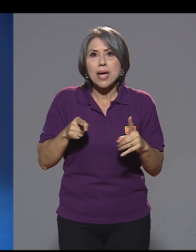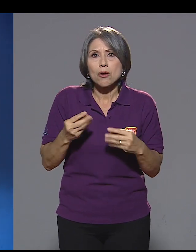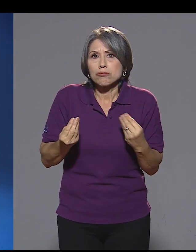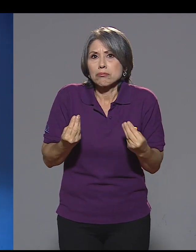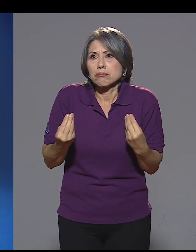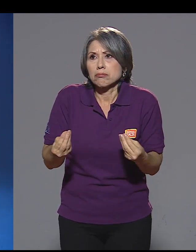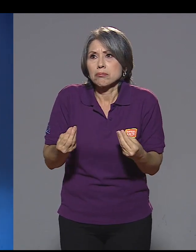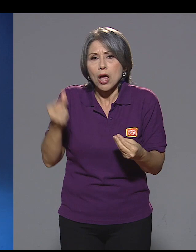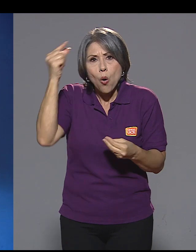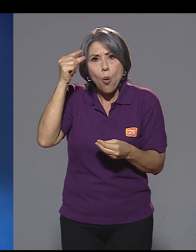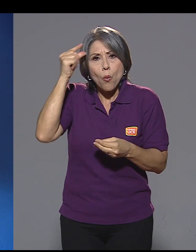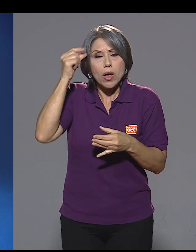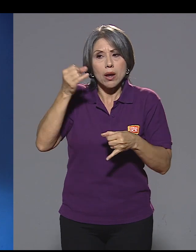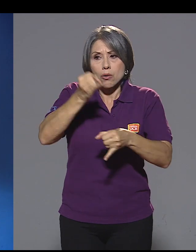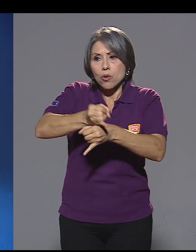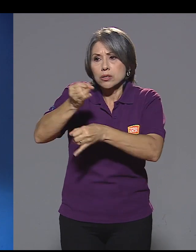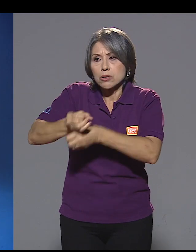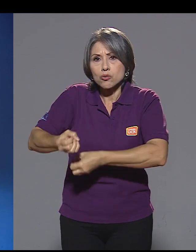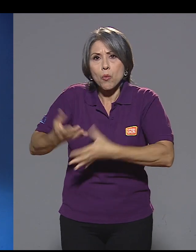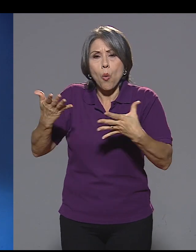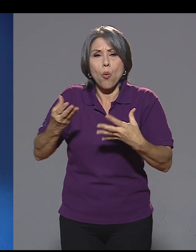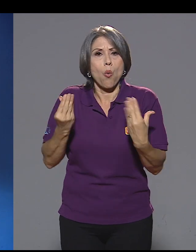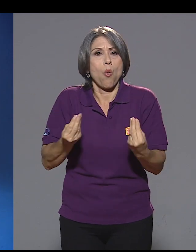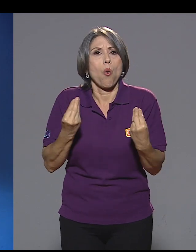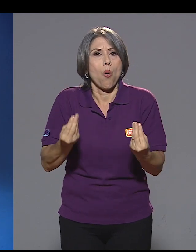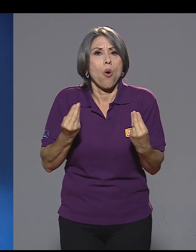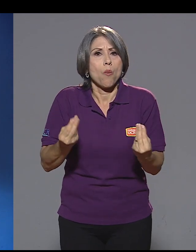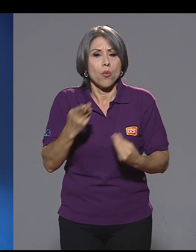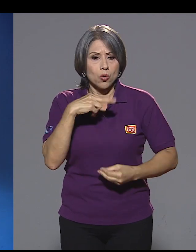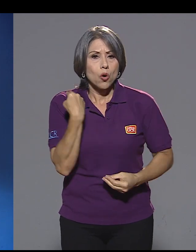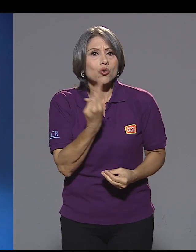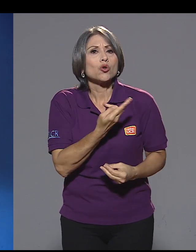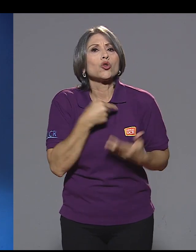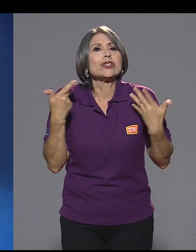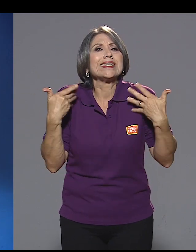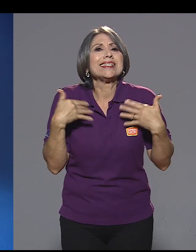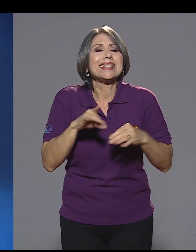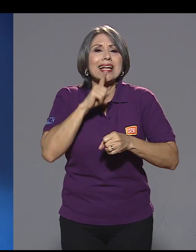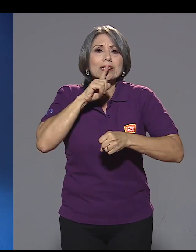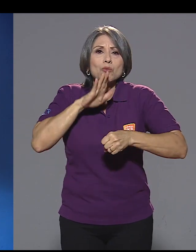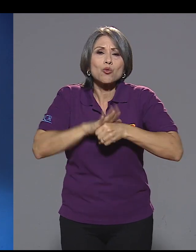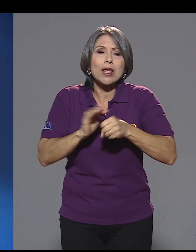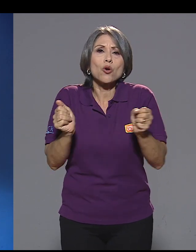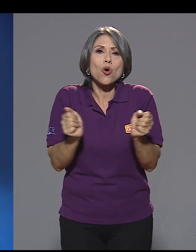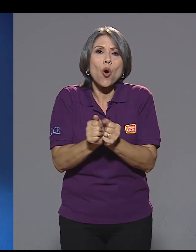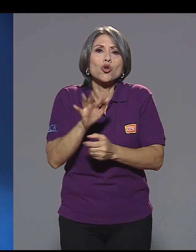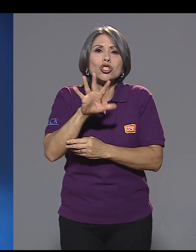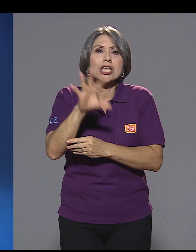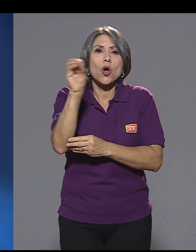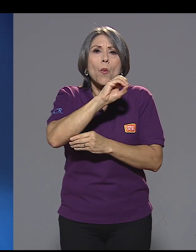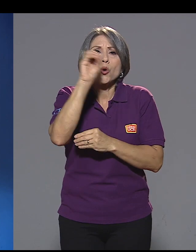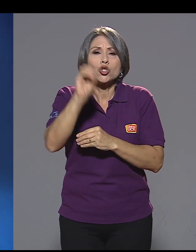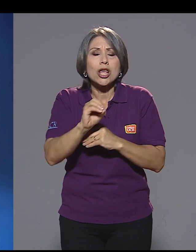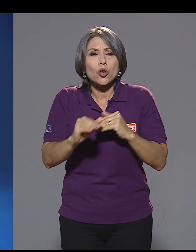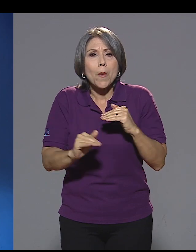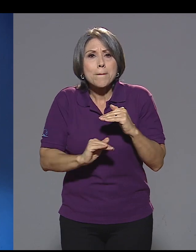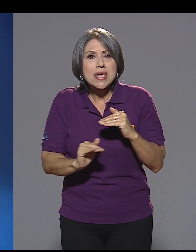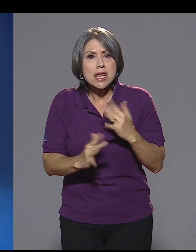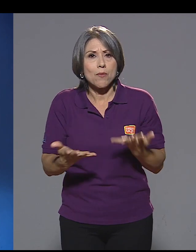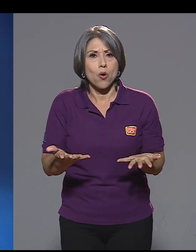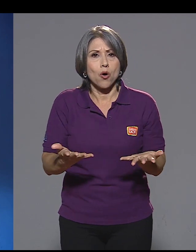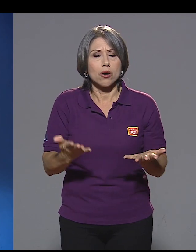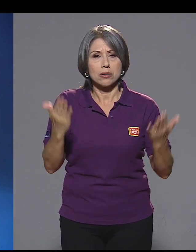como Estado costarricense, nosotros ni siquiera estemos cumpliendo con ese 5% mínimo,